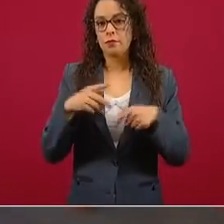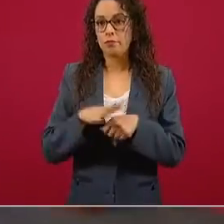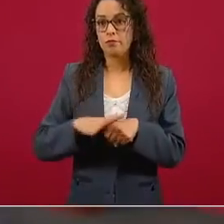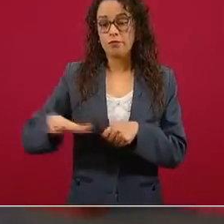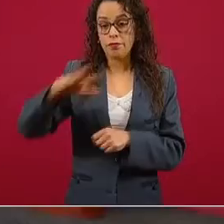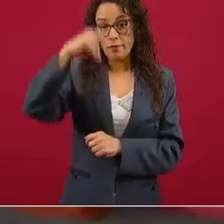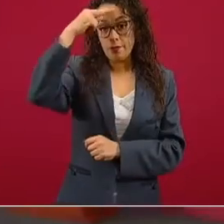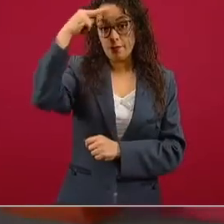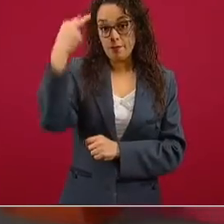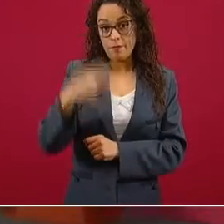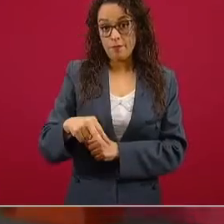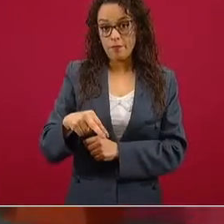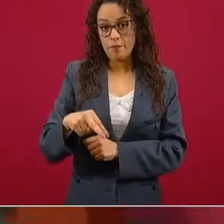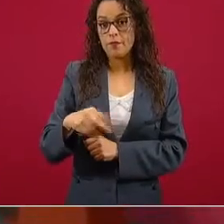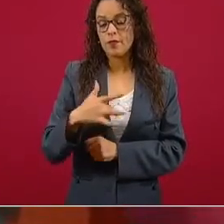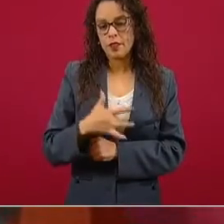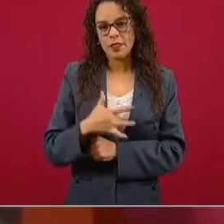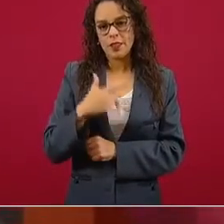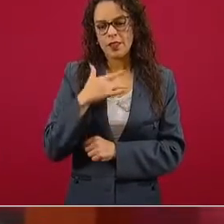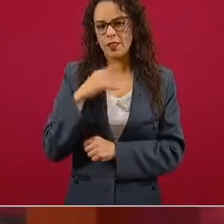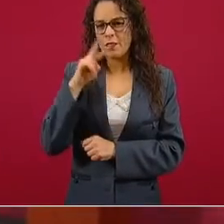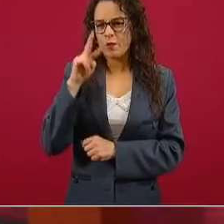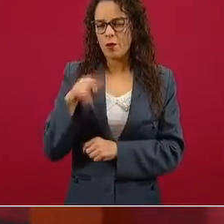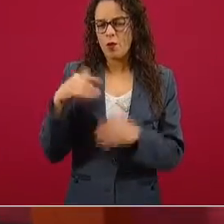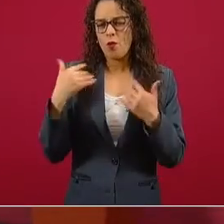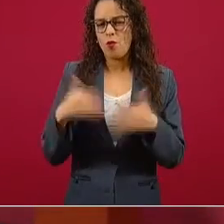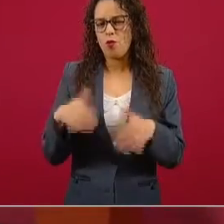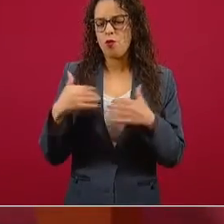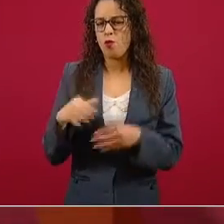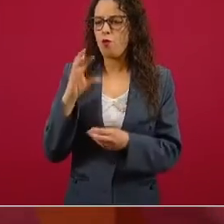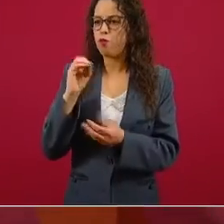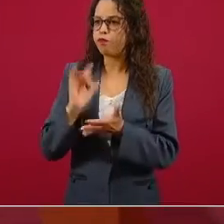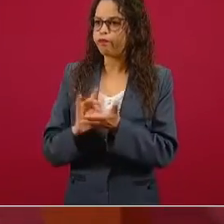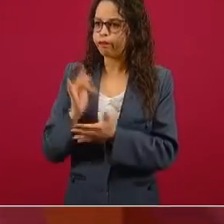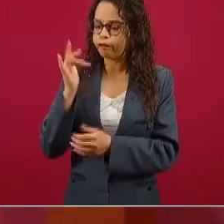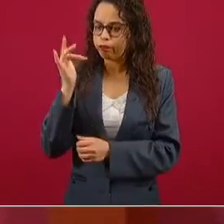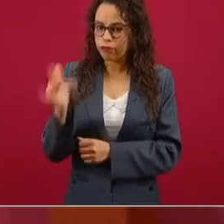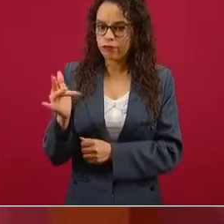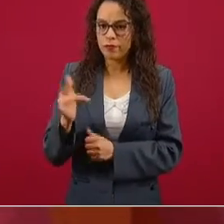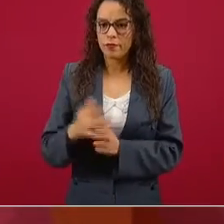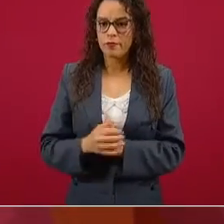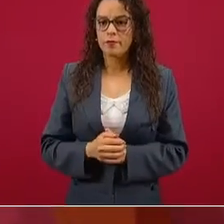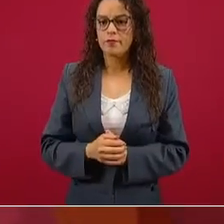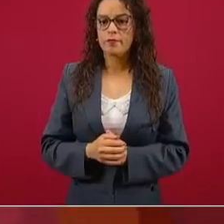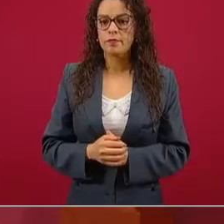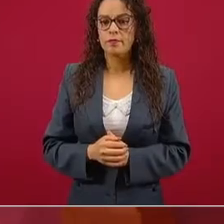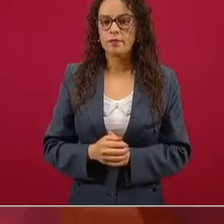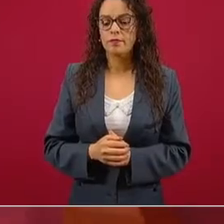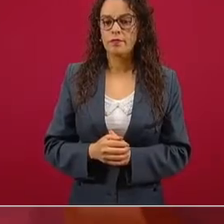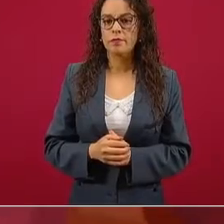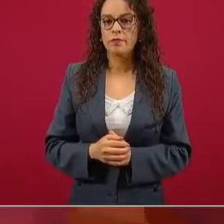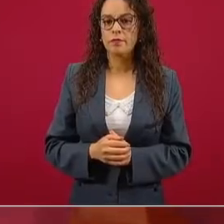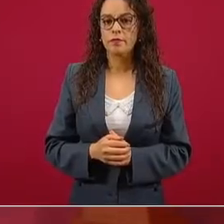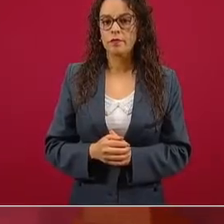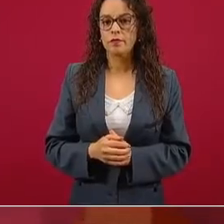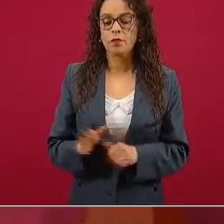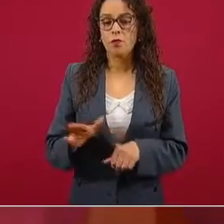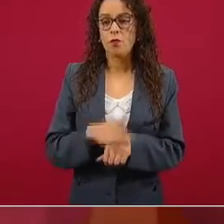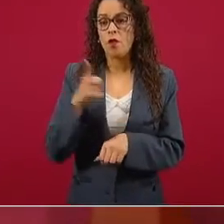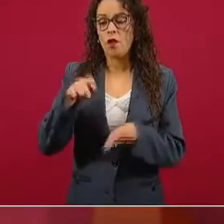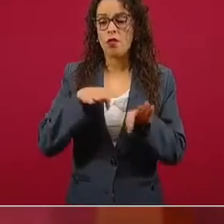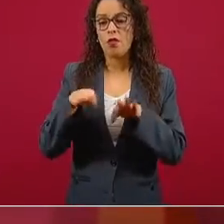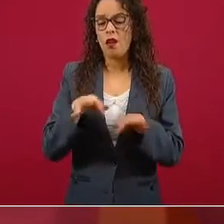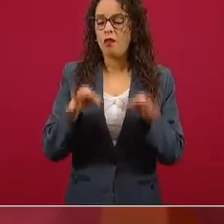muy agradecidos, muy satisfechos con la labor que han hecho